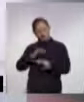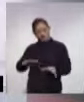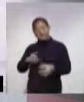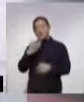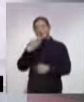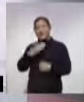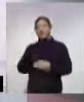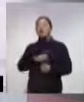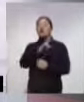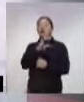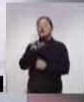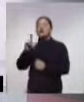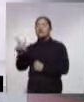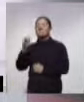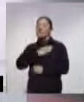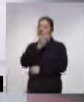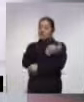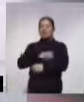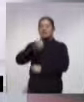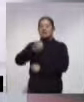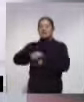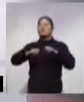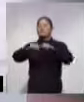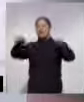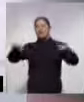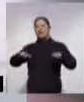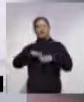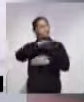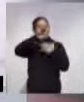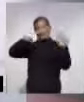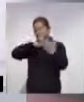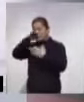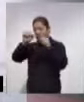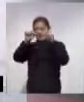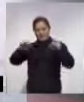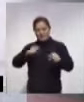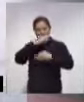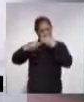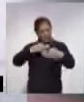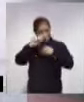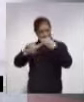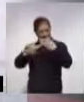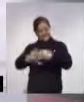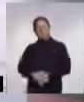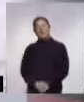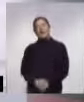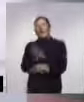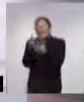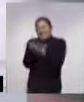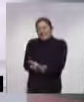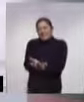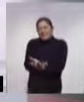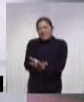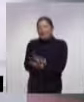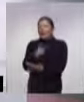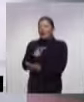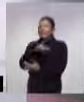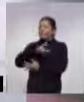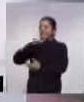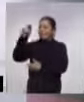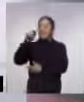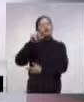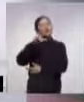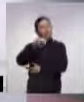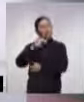dice: buenas tardes, don Mario, saludos para todo el equipo de Sistema de Noticias. Vamos a la pausa, no se vaya, quédese